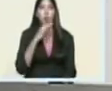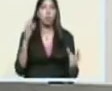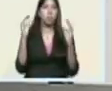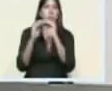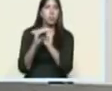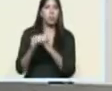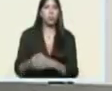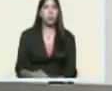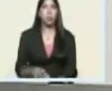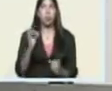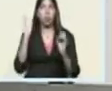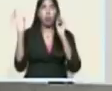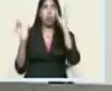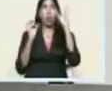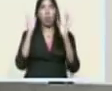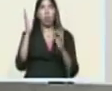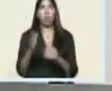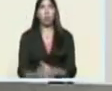incoherencia, improvisación,